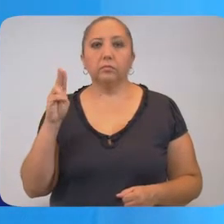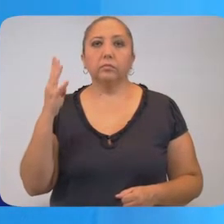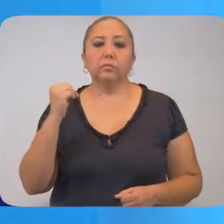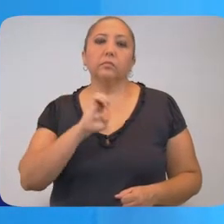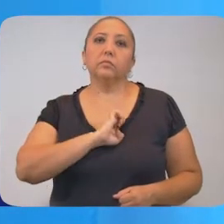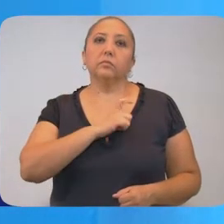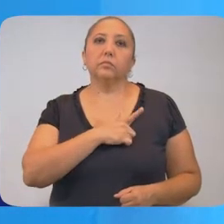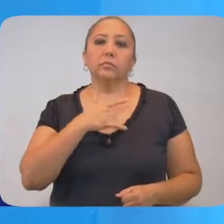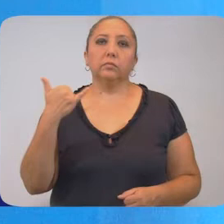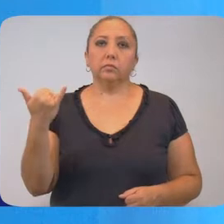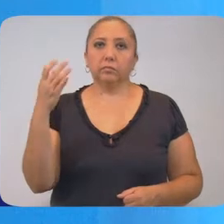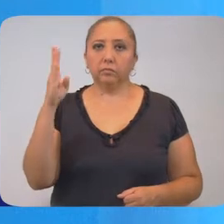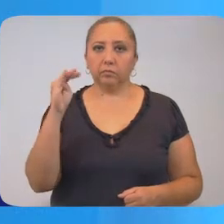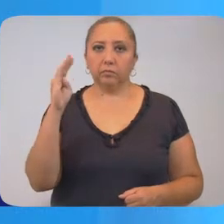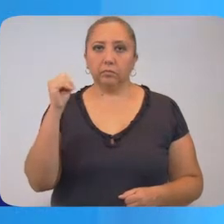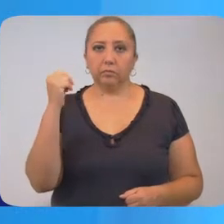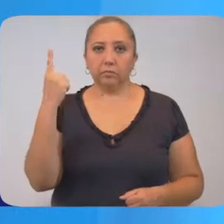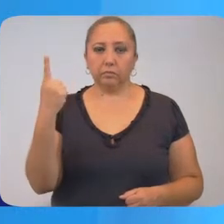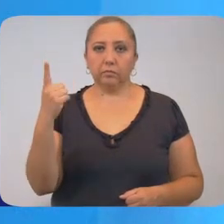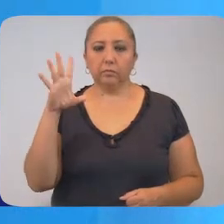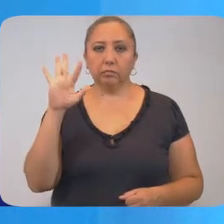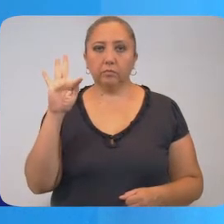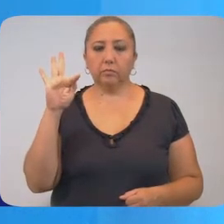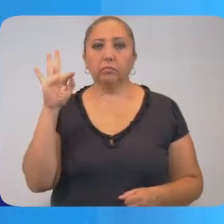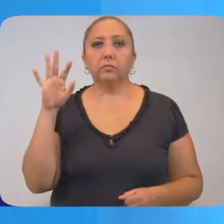9992-008489 en español y